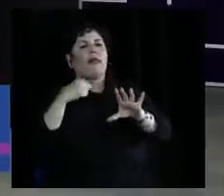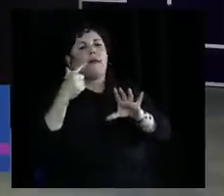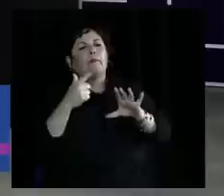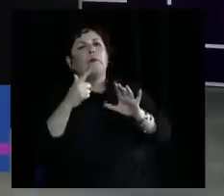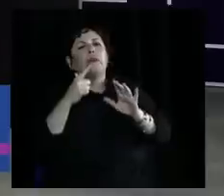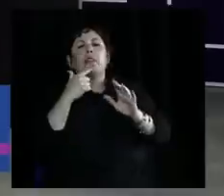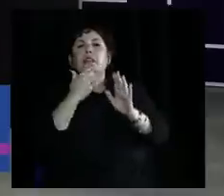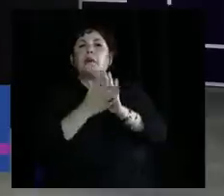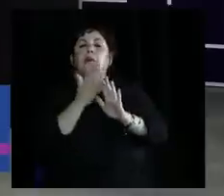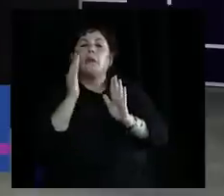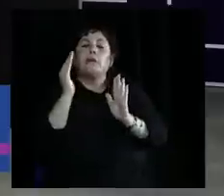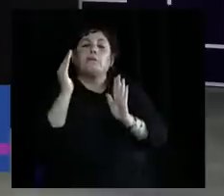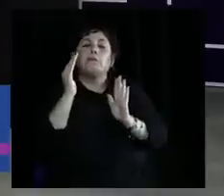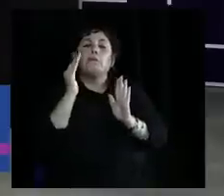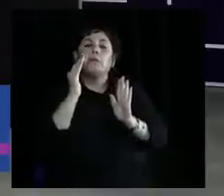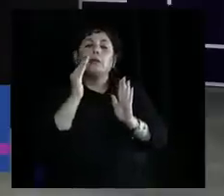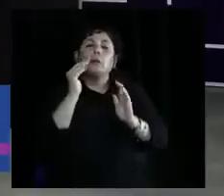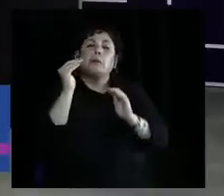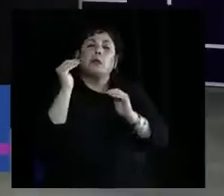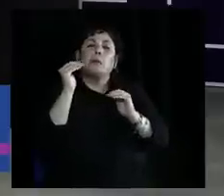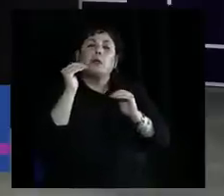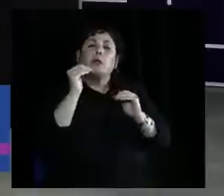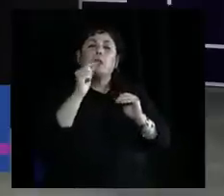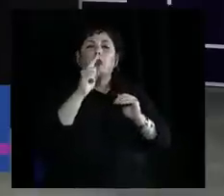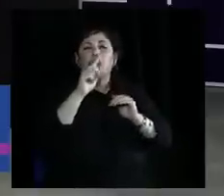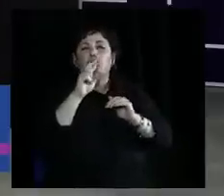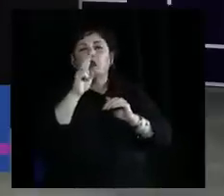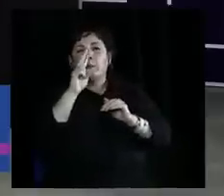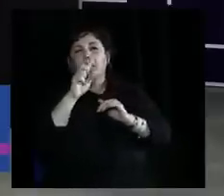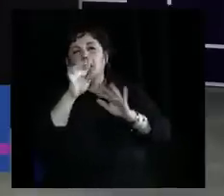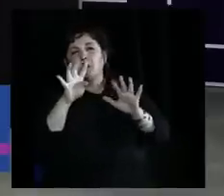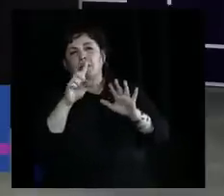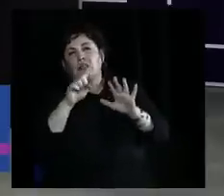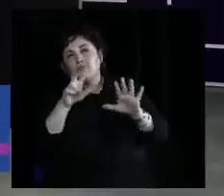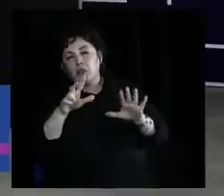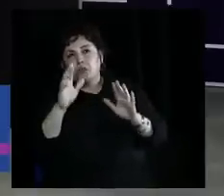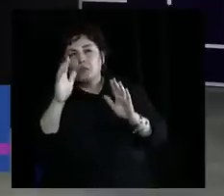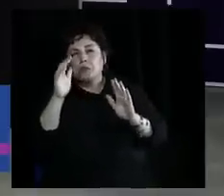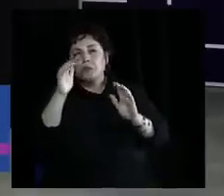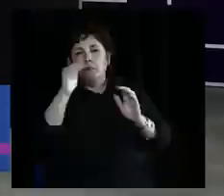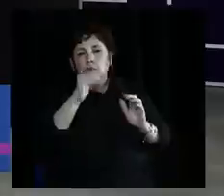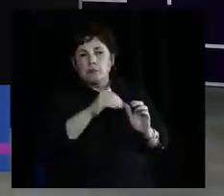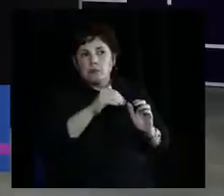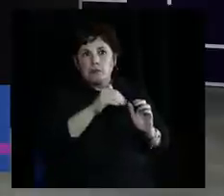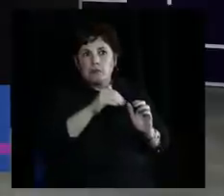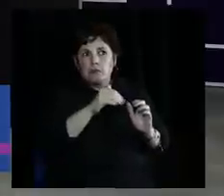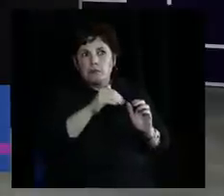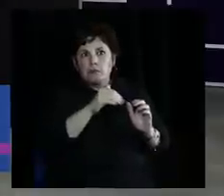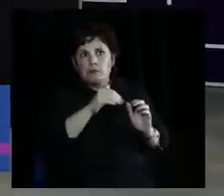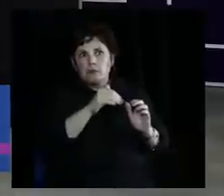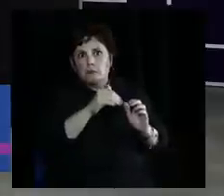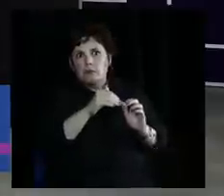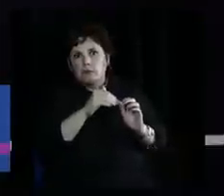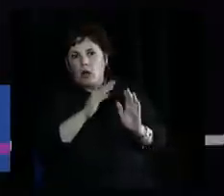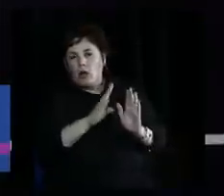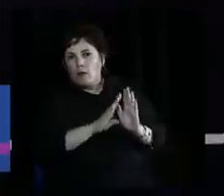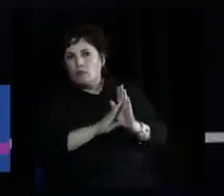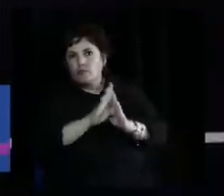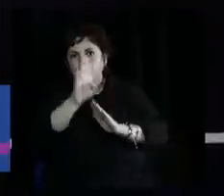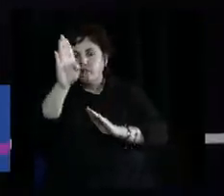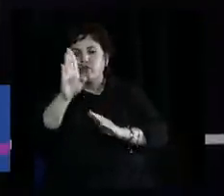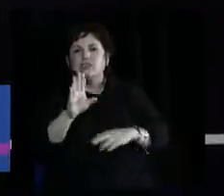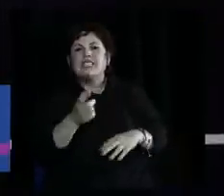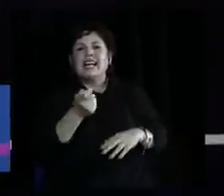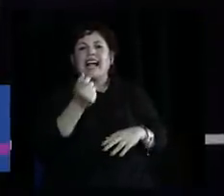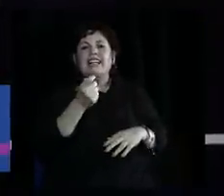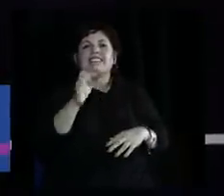en descenso, tuvo el pico más bajo en 2019 con 18, después remontó y bueno, pero vemos que ahora subió muchísimo, casi